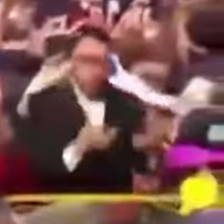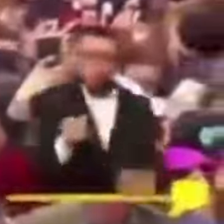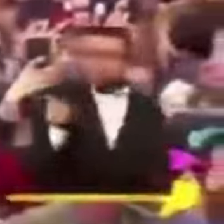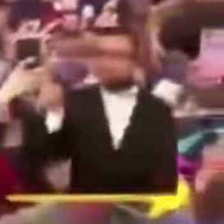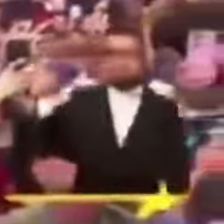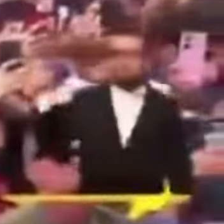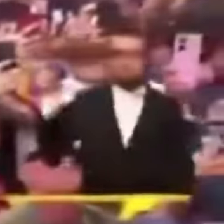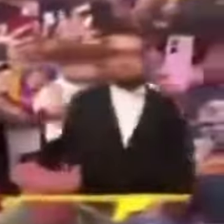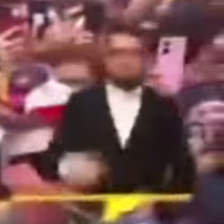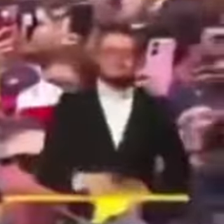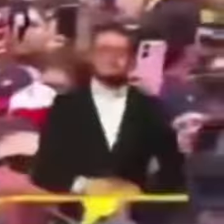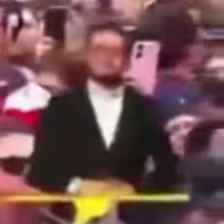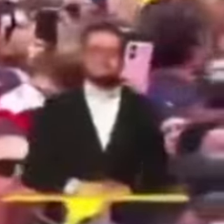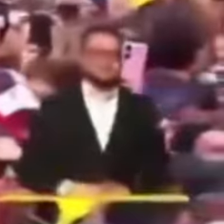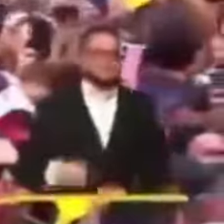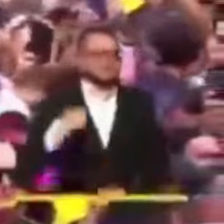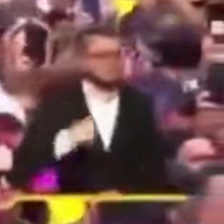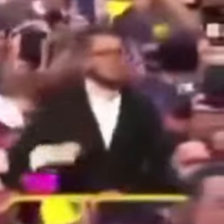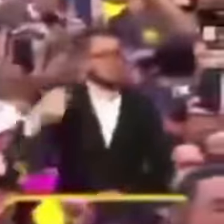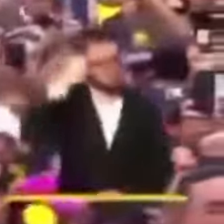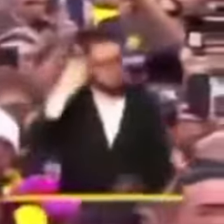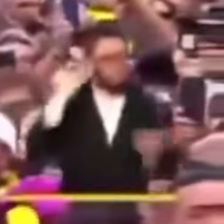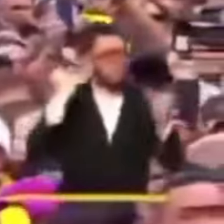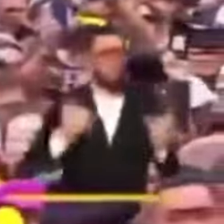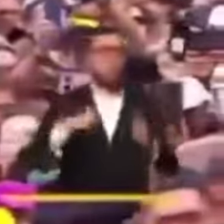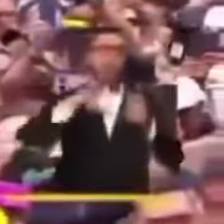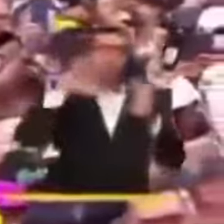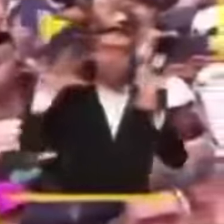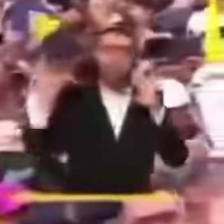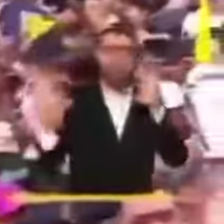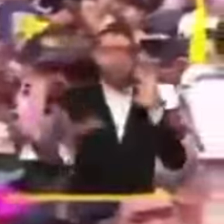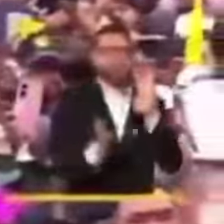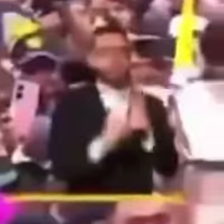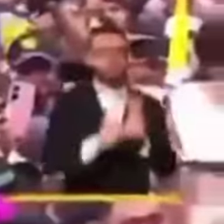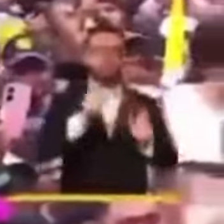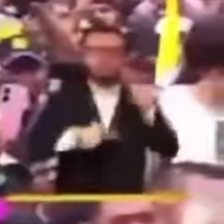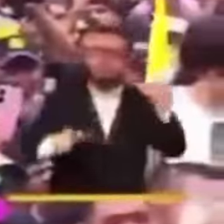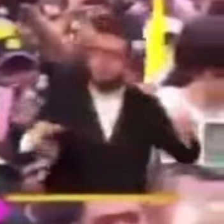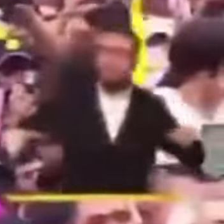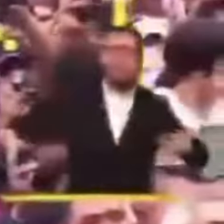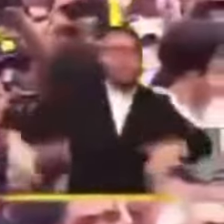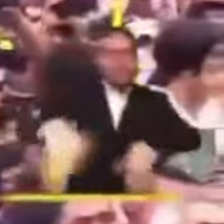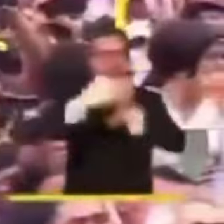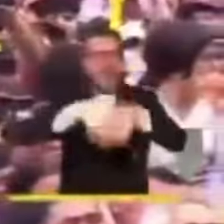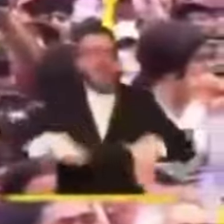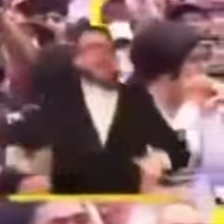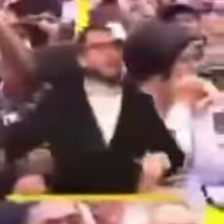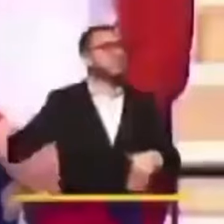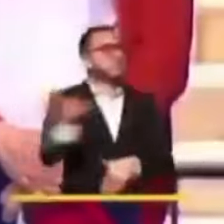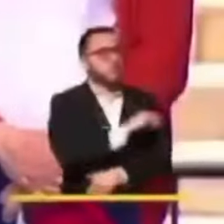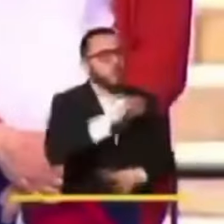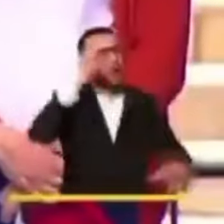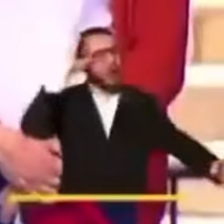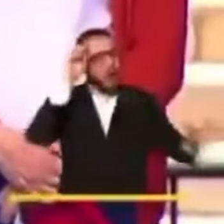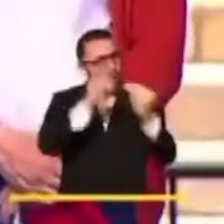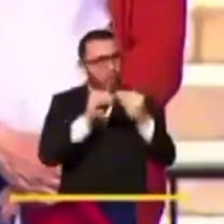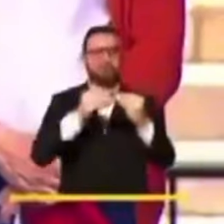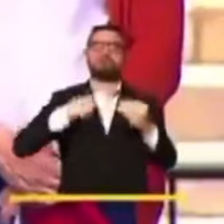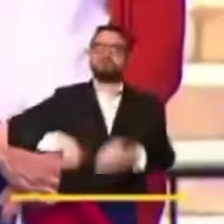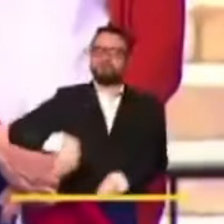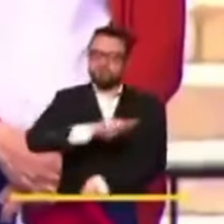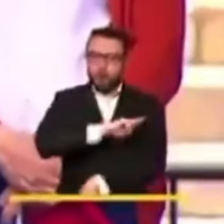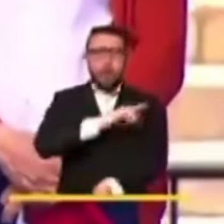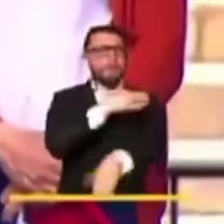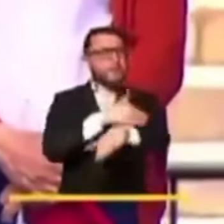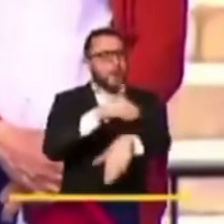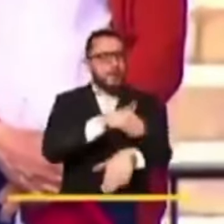Creo que hoy la humanidad toda en las calles por millones está de acuerdo con nosotros